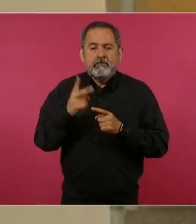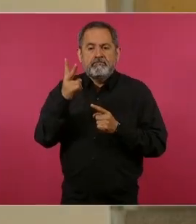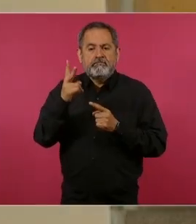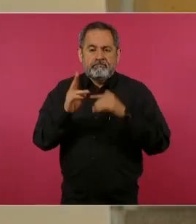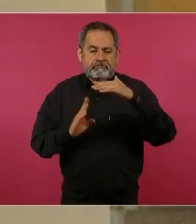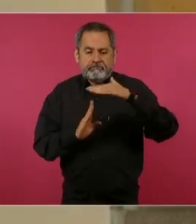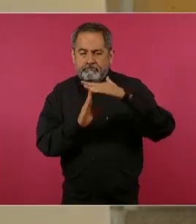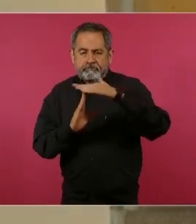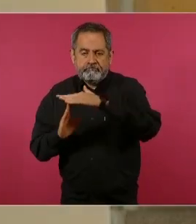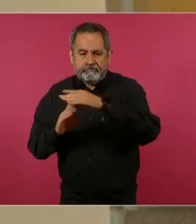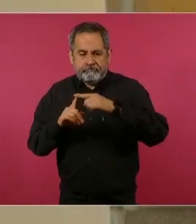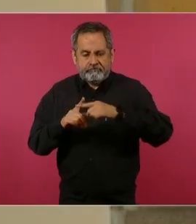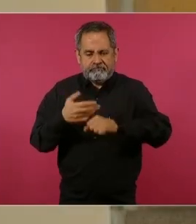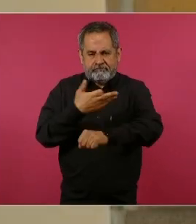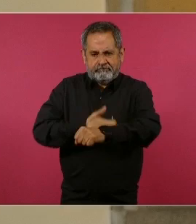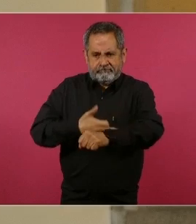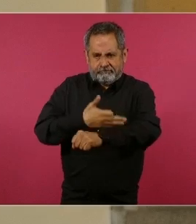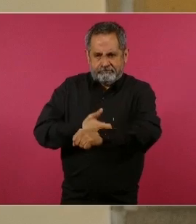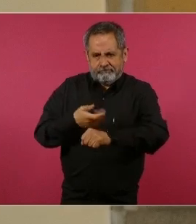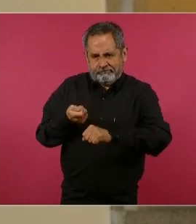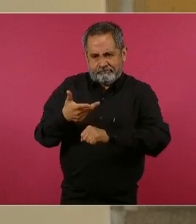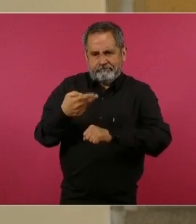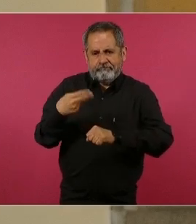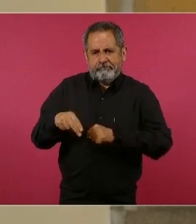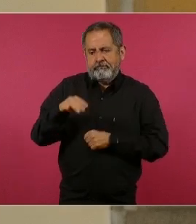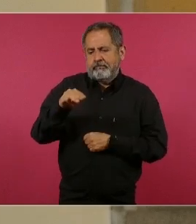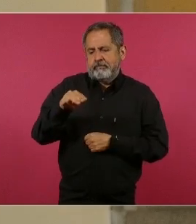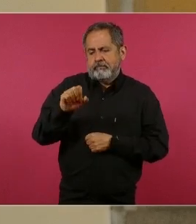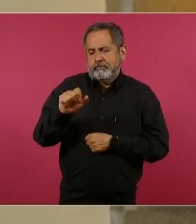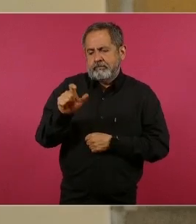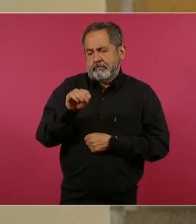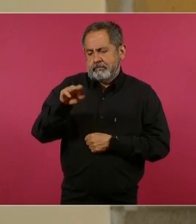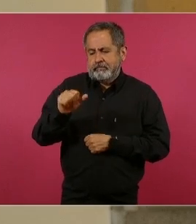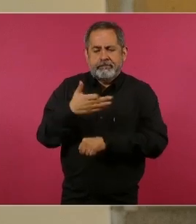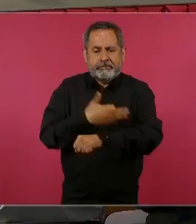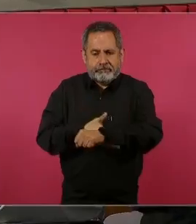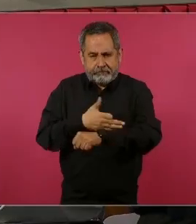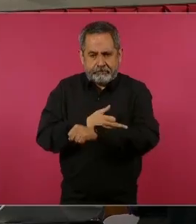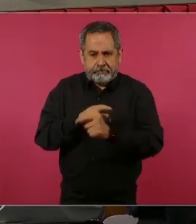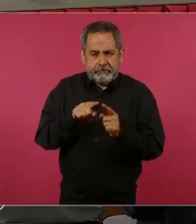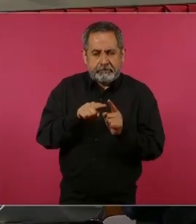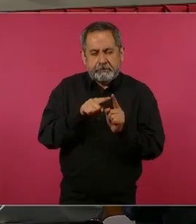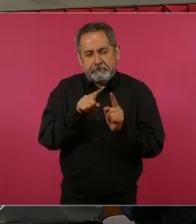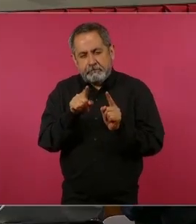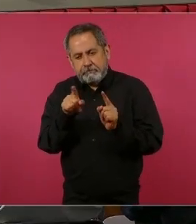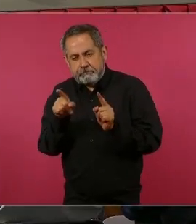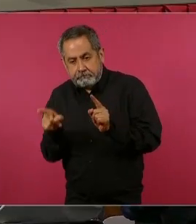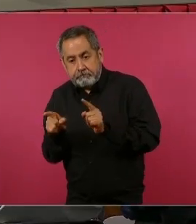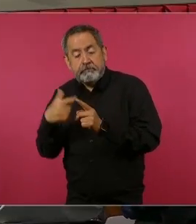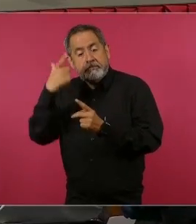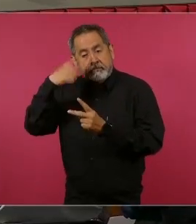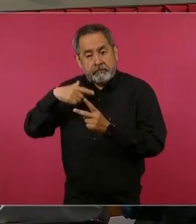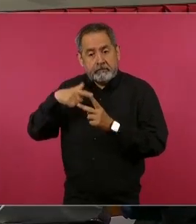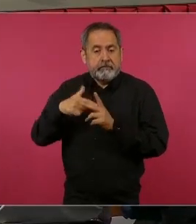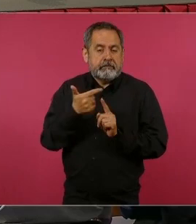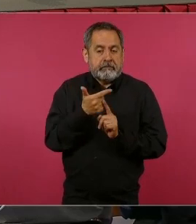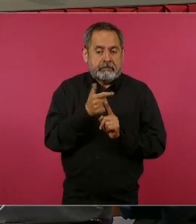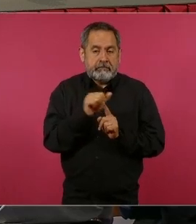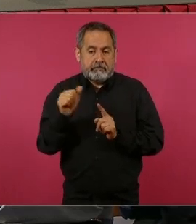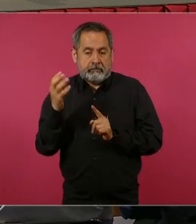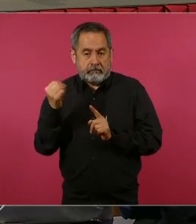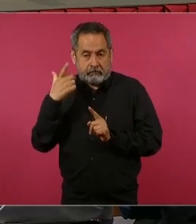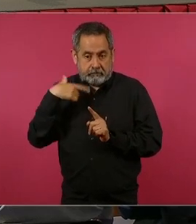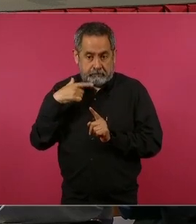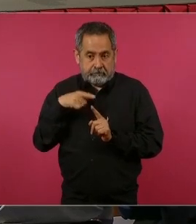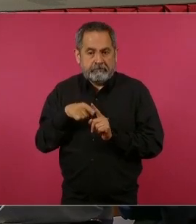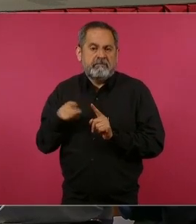máximas, una en la tarde, la conocemos como la demanda máxima vespertina, y otra en la noche, entre 7 de la noche y las 9